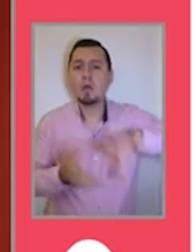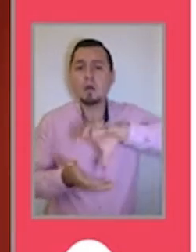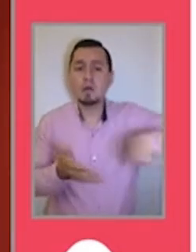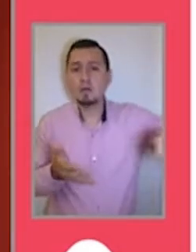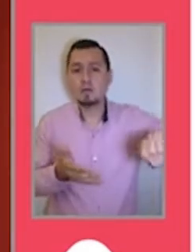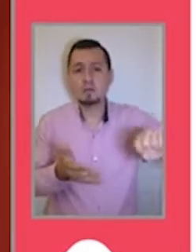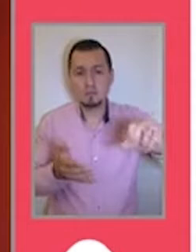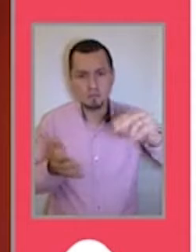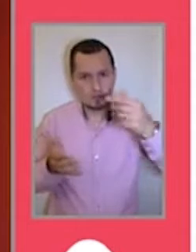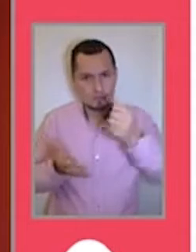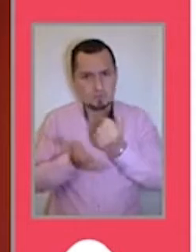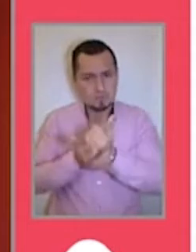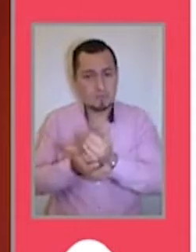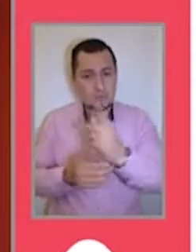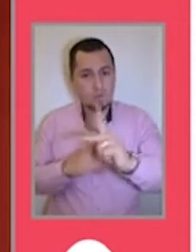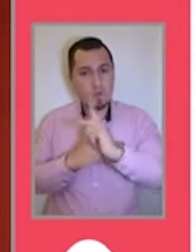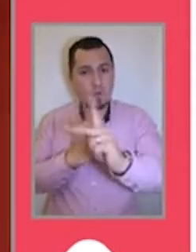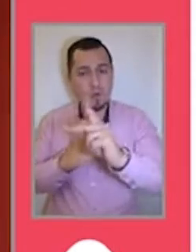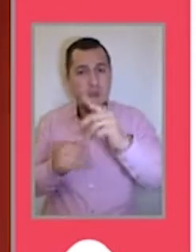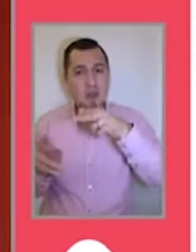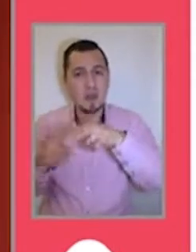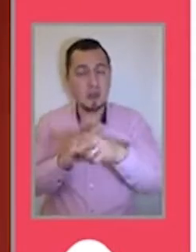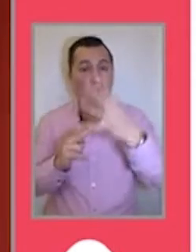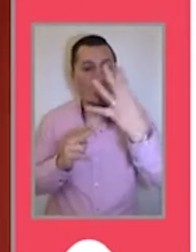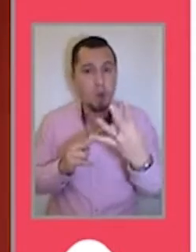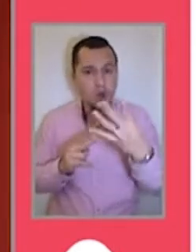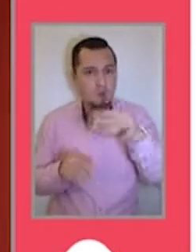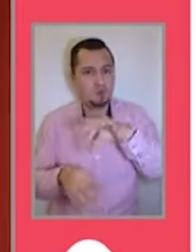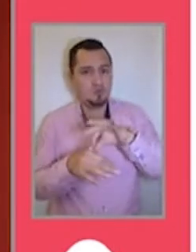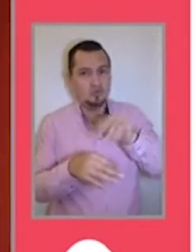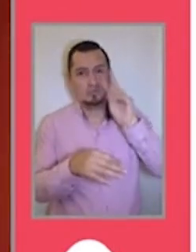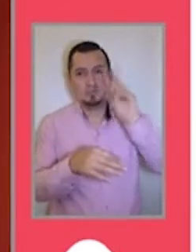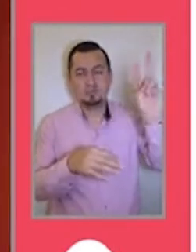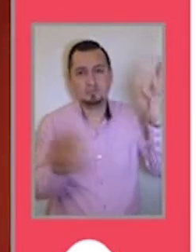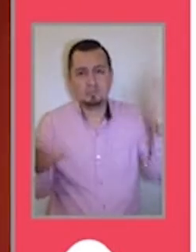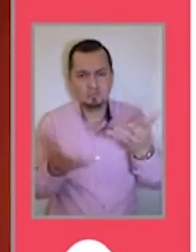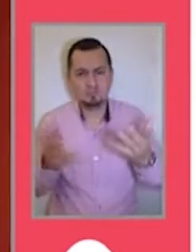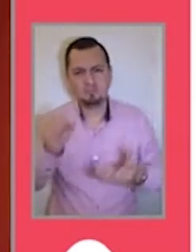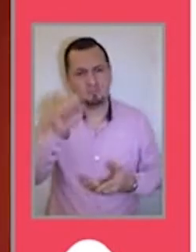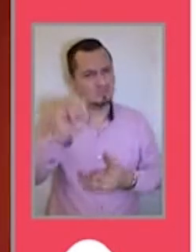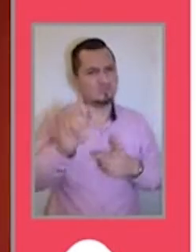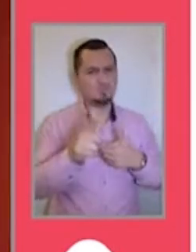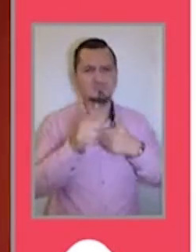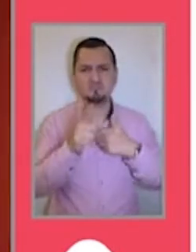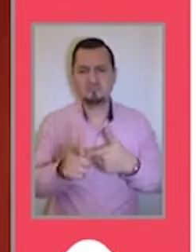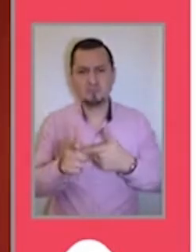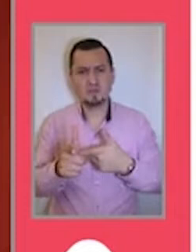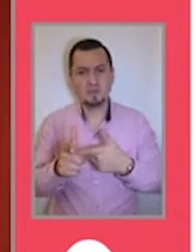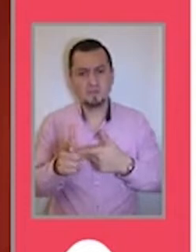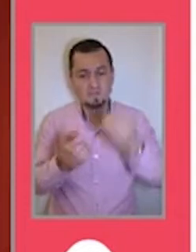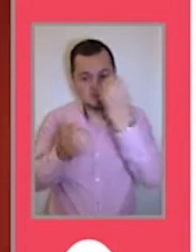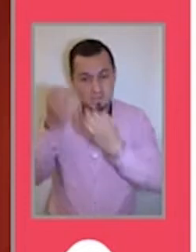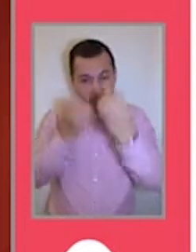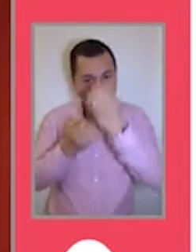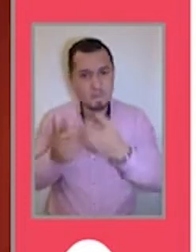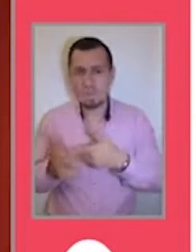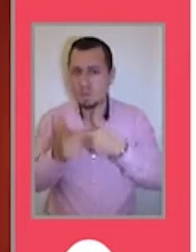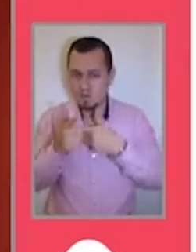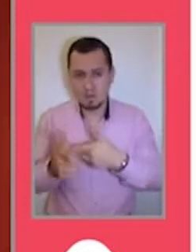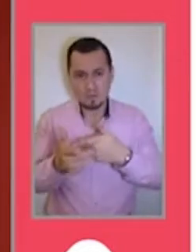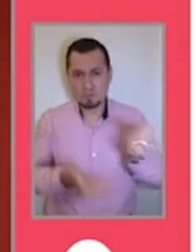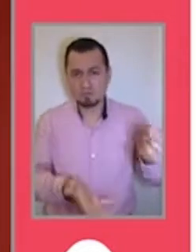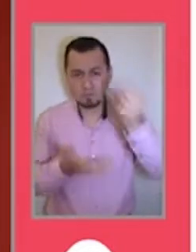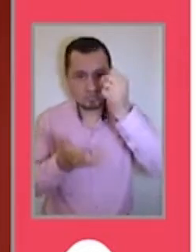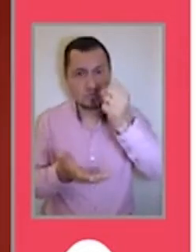etiquetada para arrancar el año que cuenta la línea 4 ustedes escucharon entonces esto implica que se hagan ajustes en el presupuesto pero